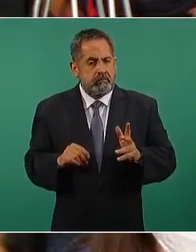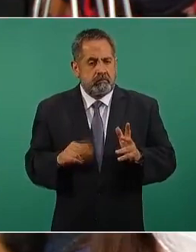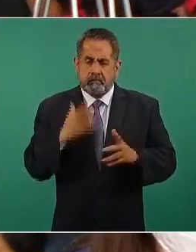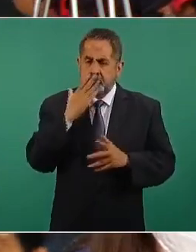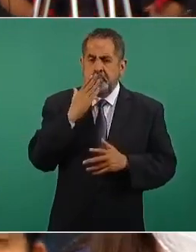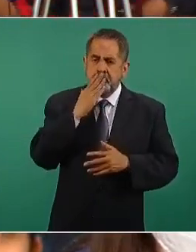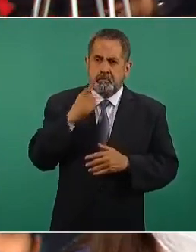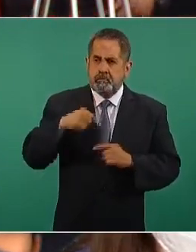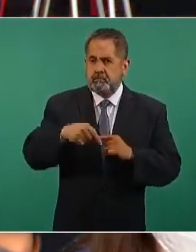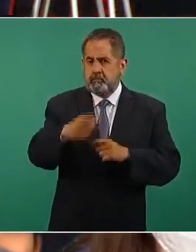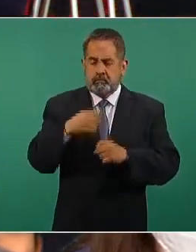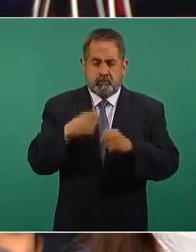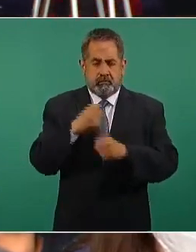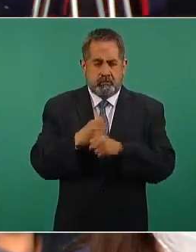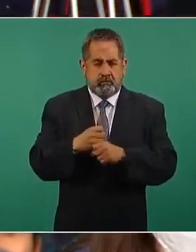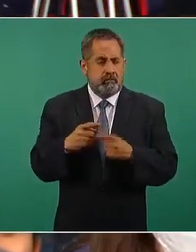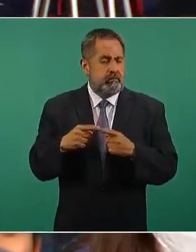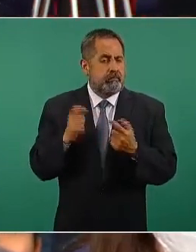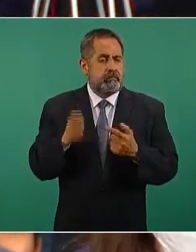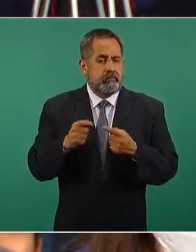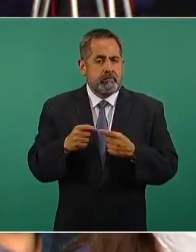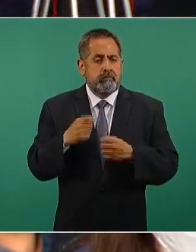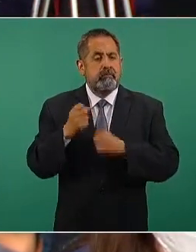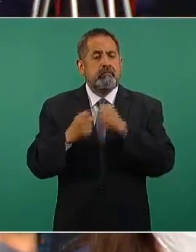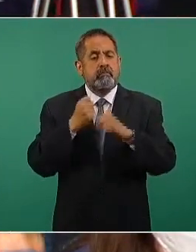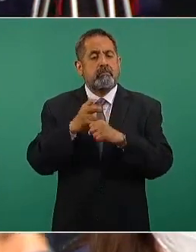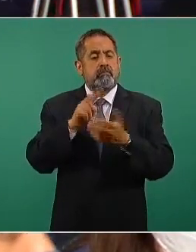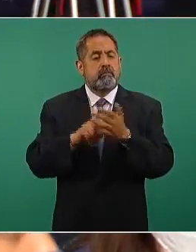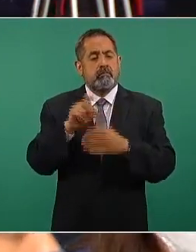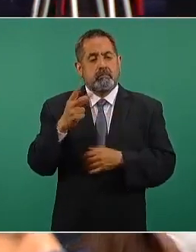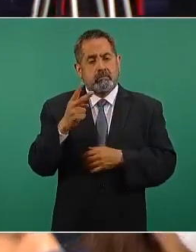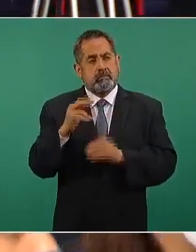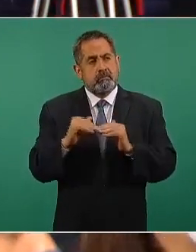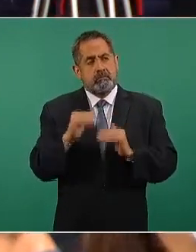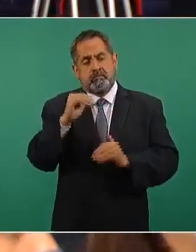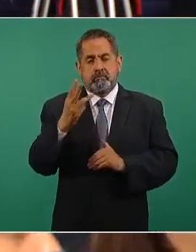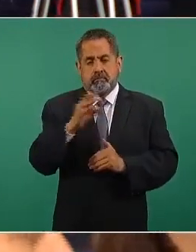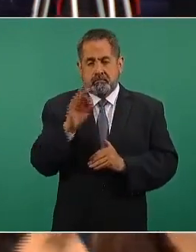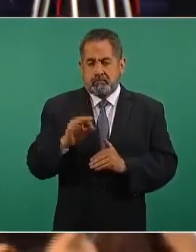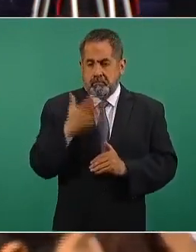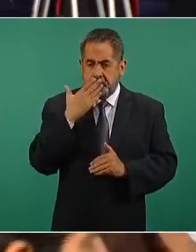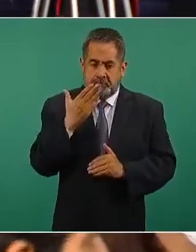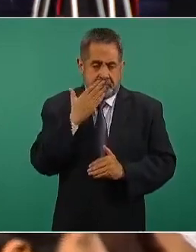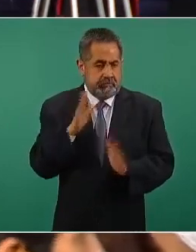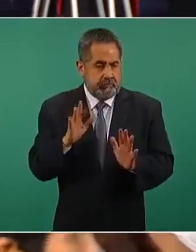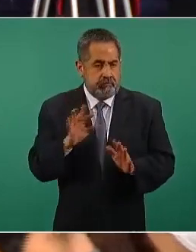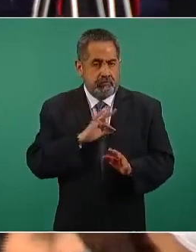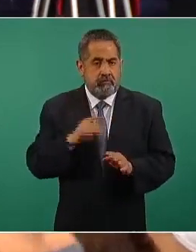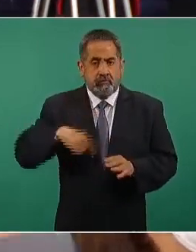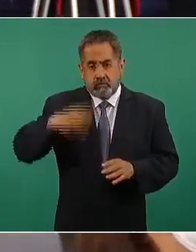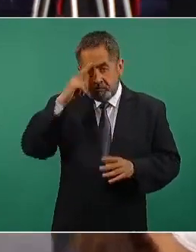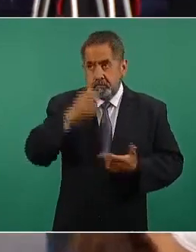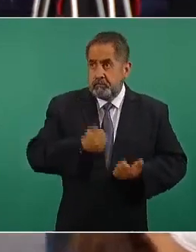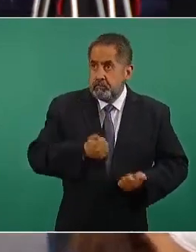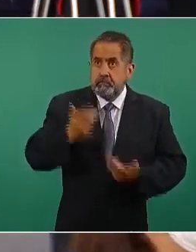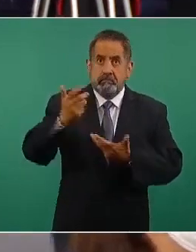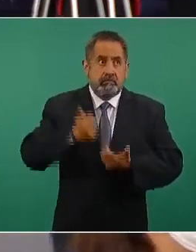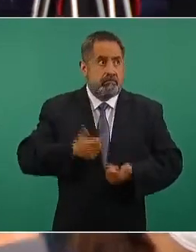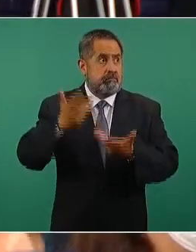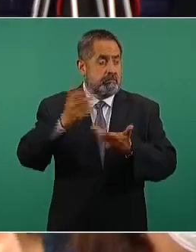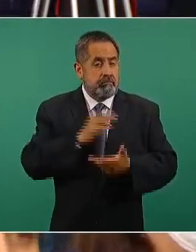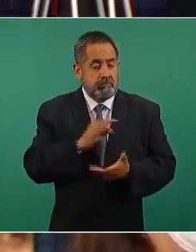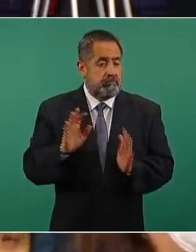bueno para este año, y el 3% para el 2022. También gracias a la capacidad exportadora de nuestro país